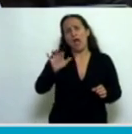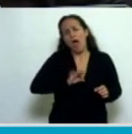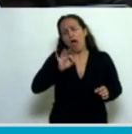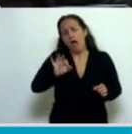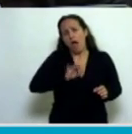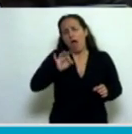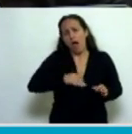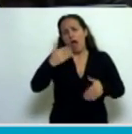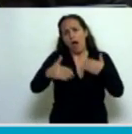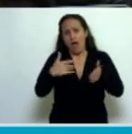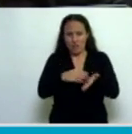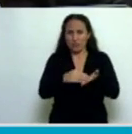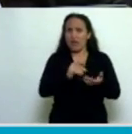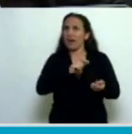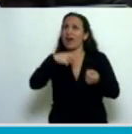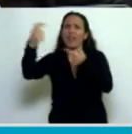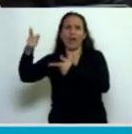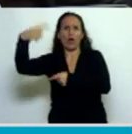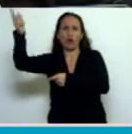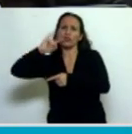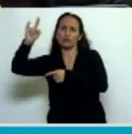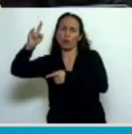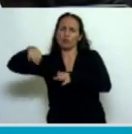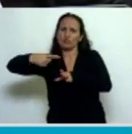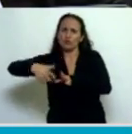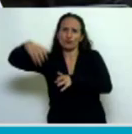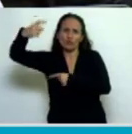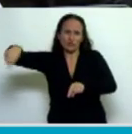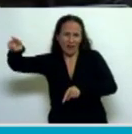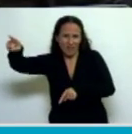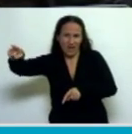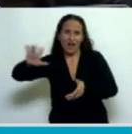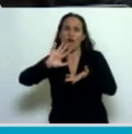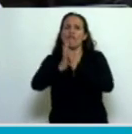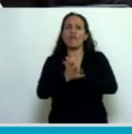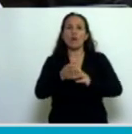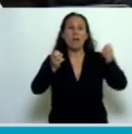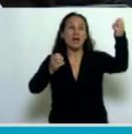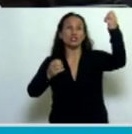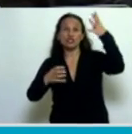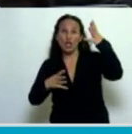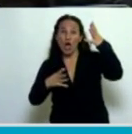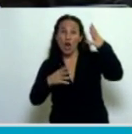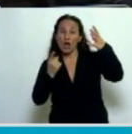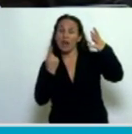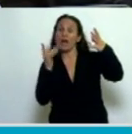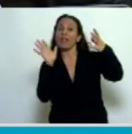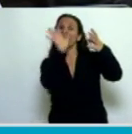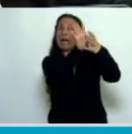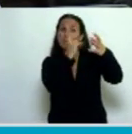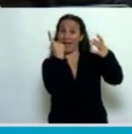décadas. No se puede tapar el sol con un dedo, y menos aún cuando, según la Universidad